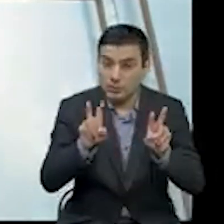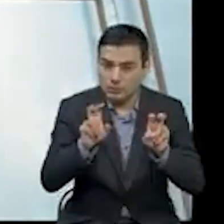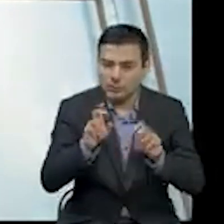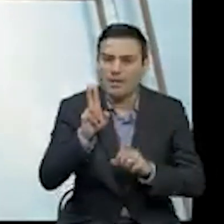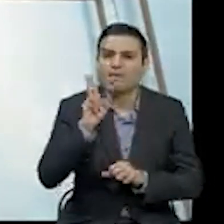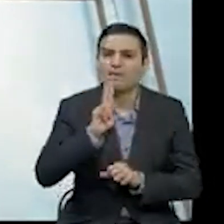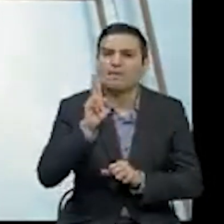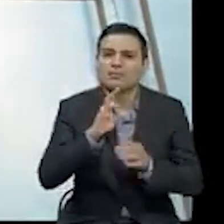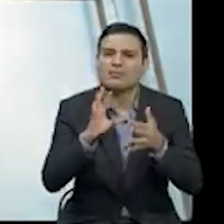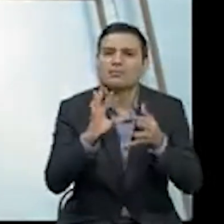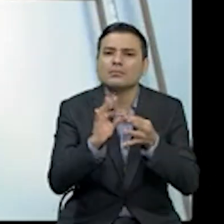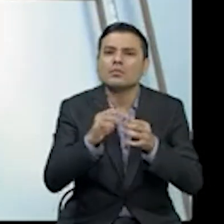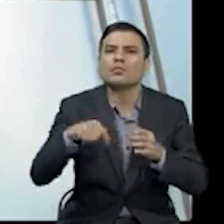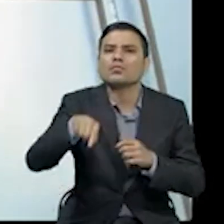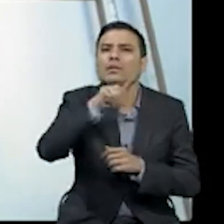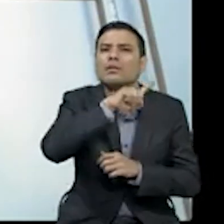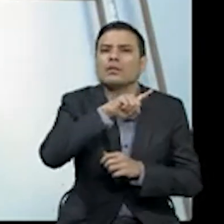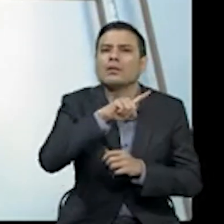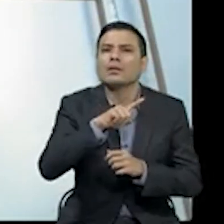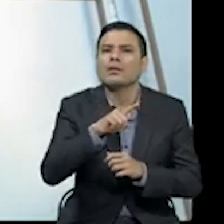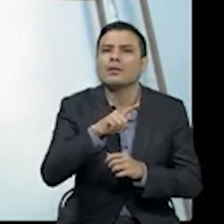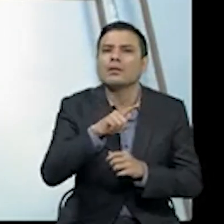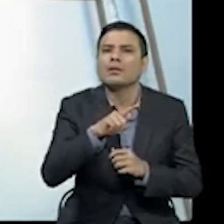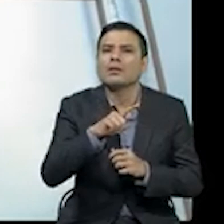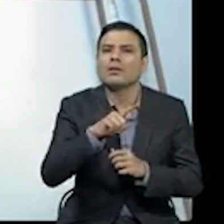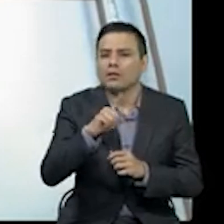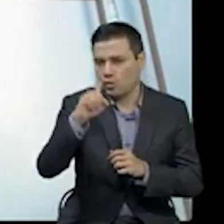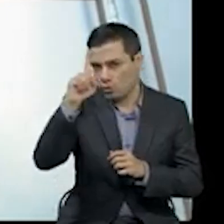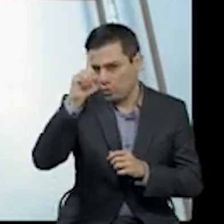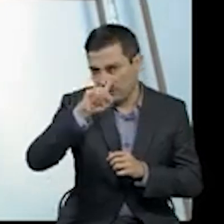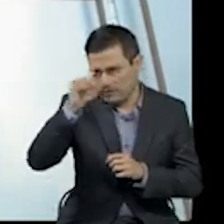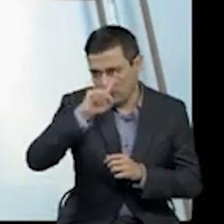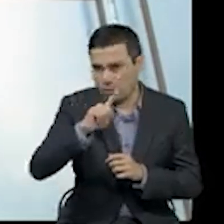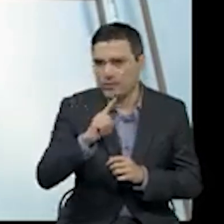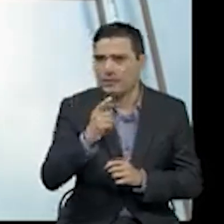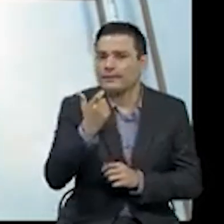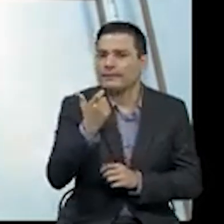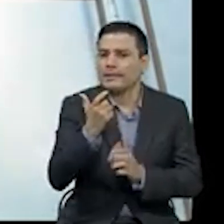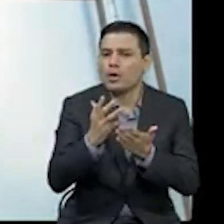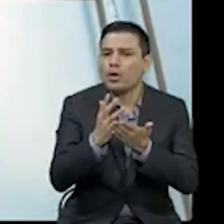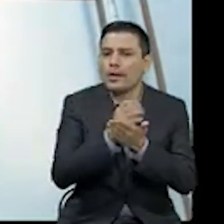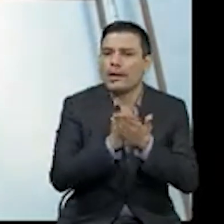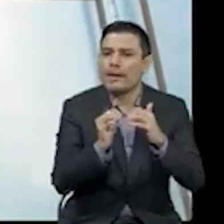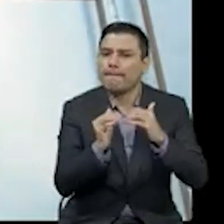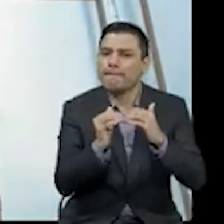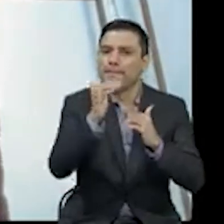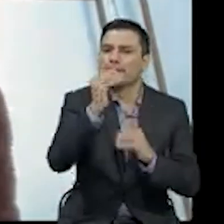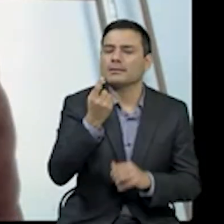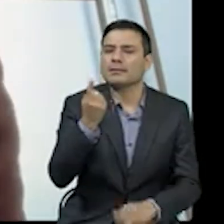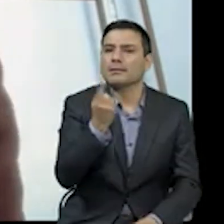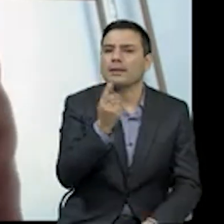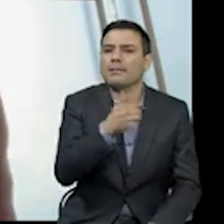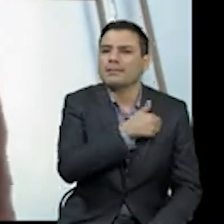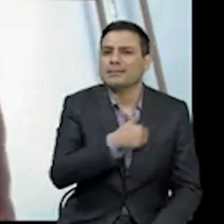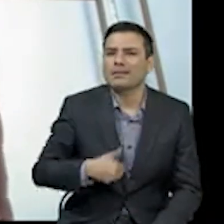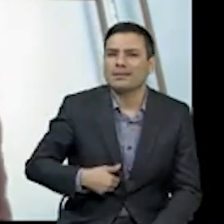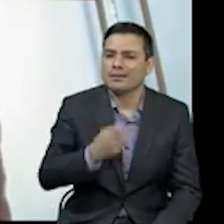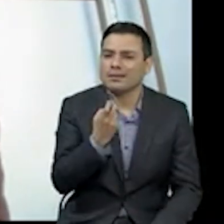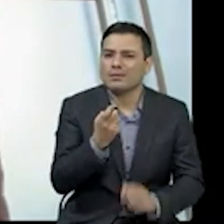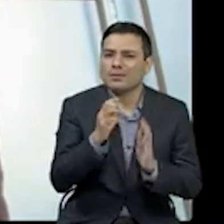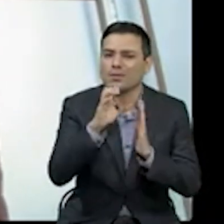expliquen por qué ganan más que el presidente violando el marco constitucional. Y ahí no les parece que el presupuesto